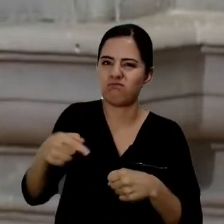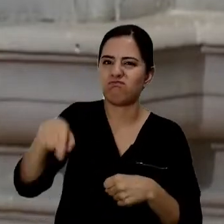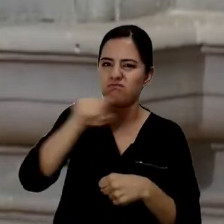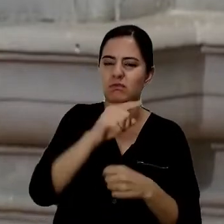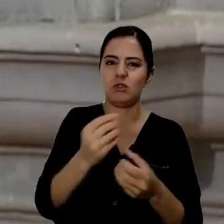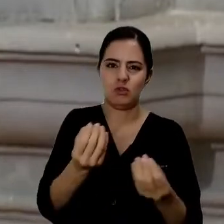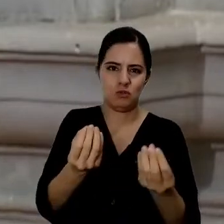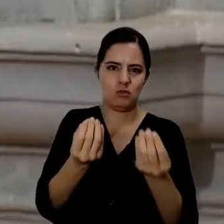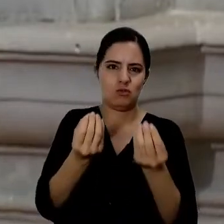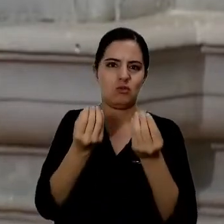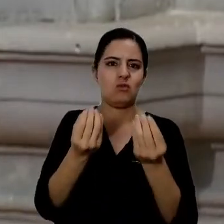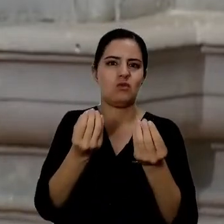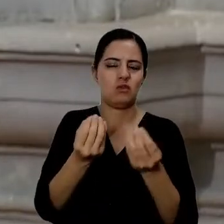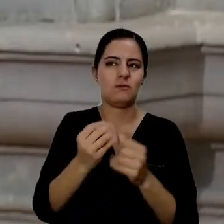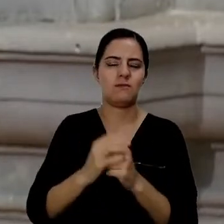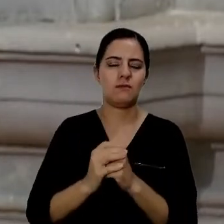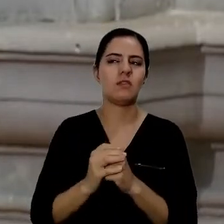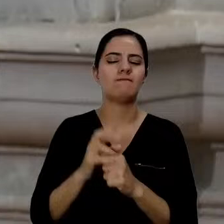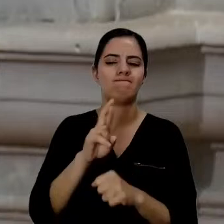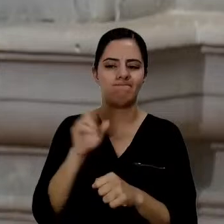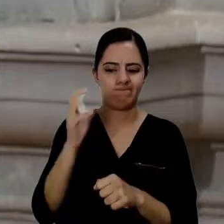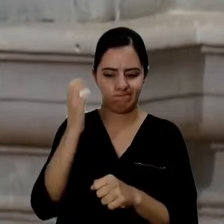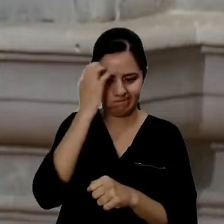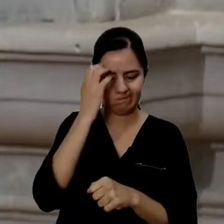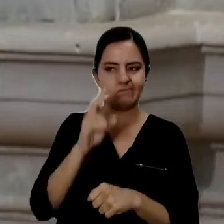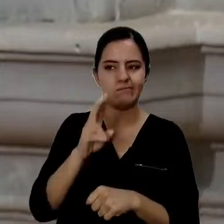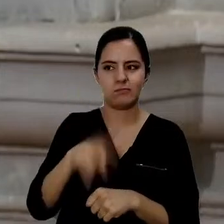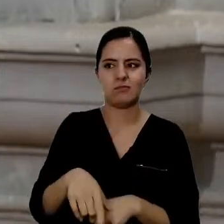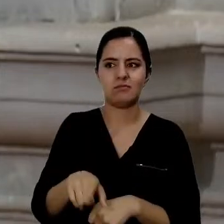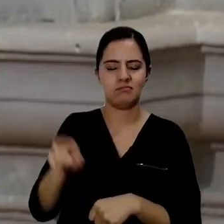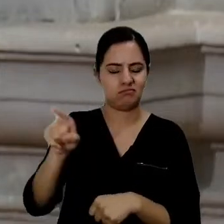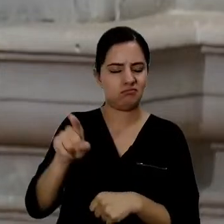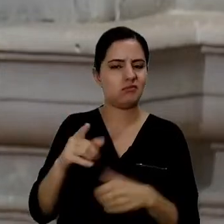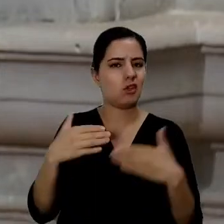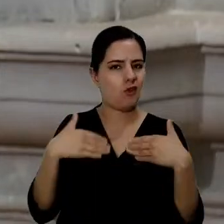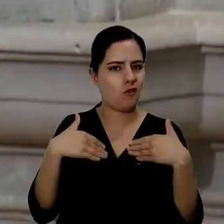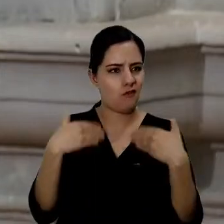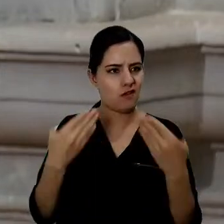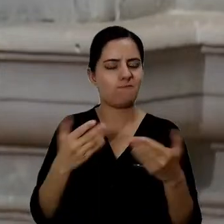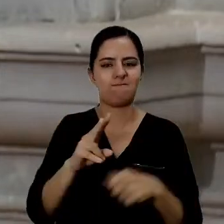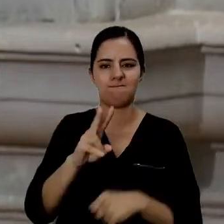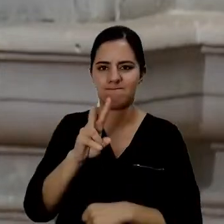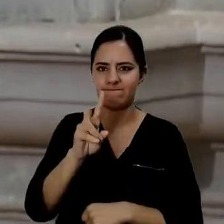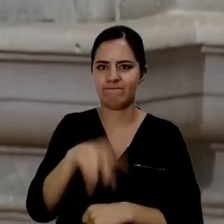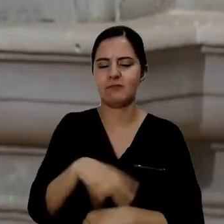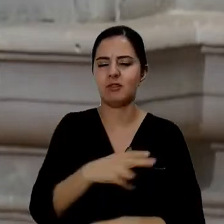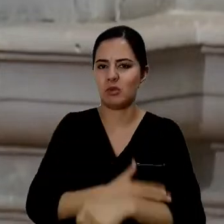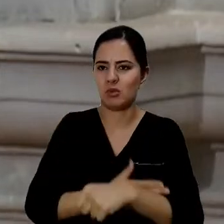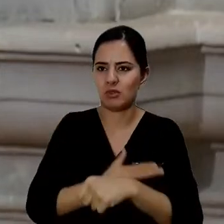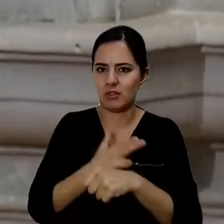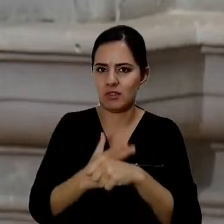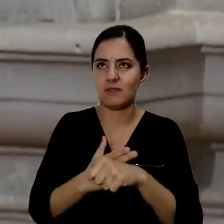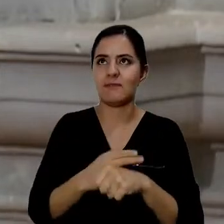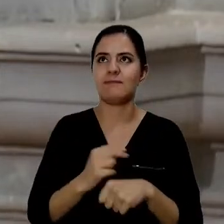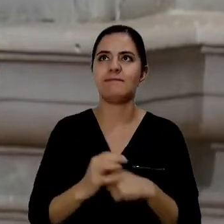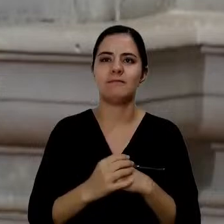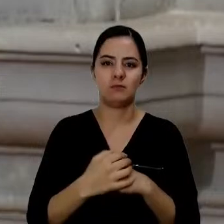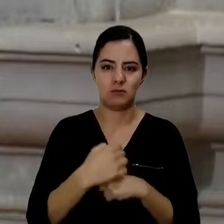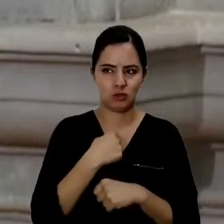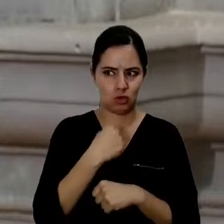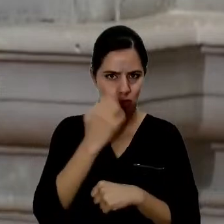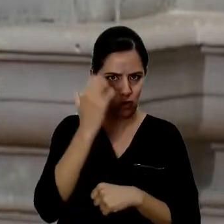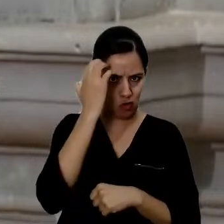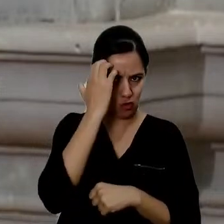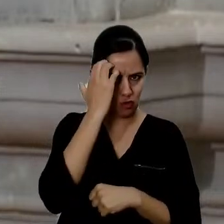a reconocer la congruencia, la honestidad, que me precio de conocer y que lo